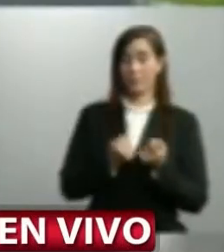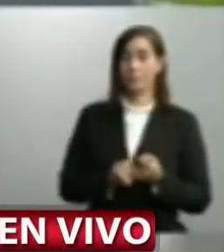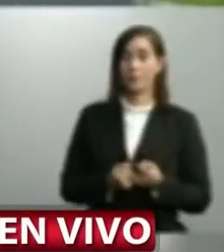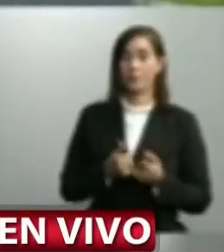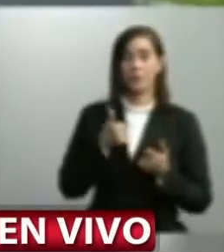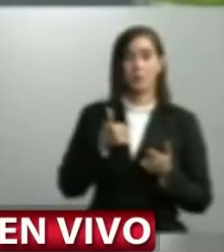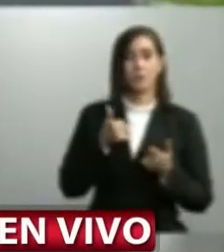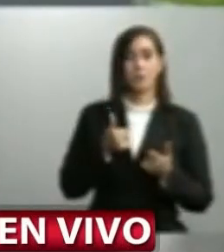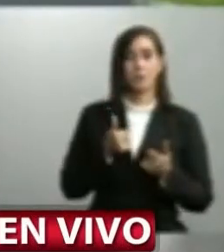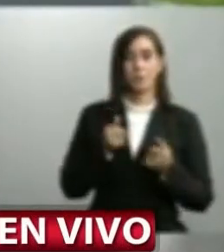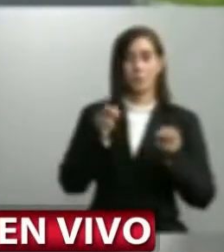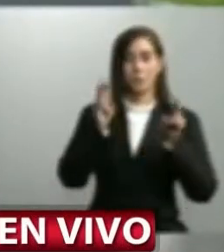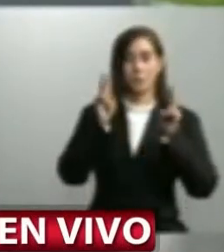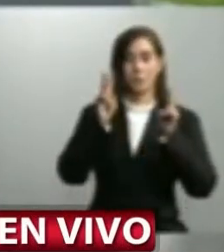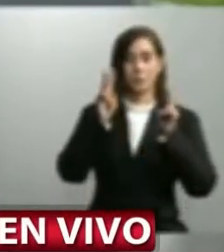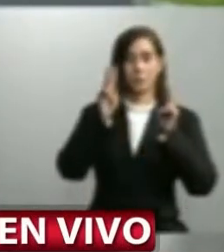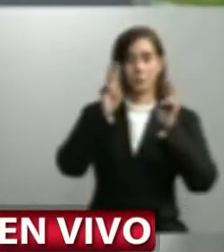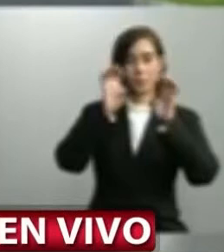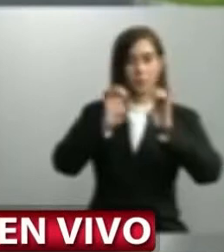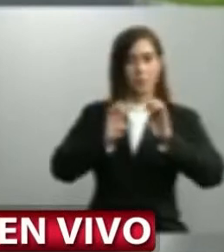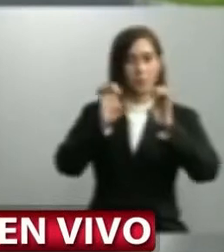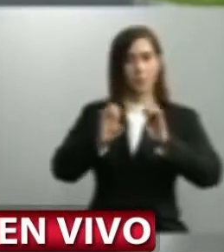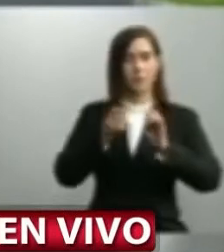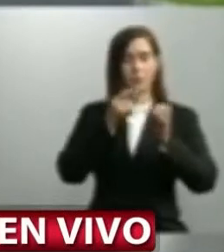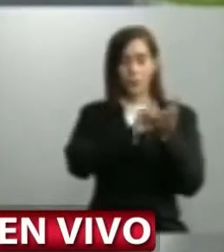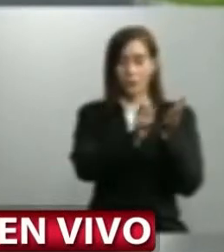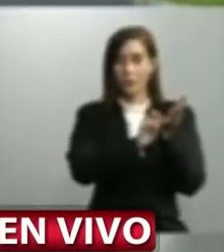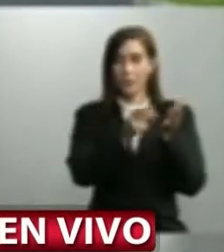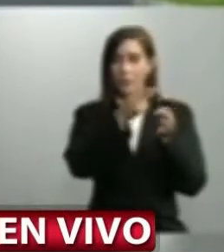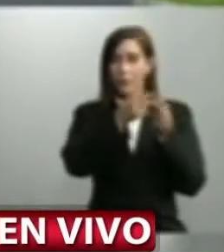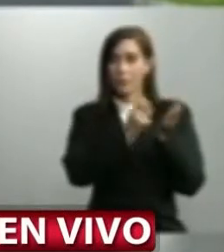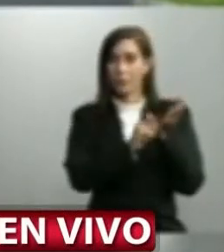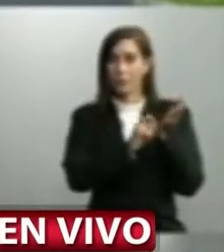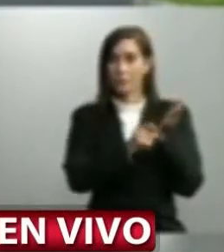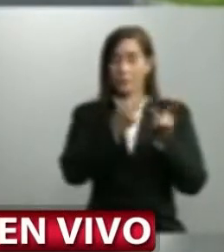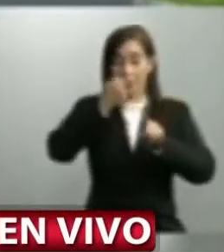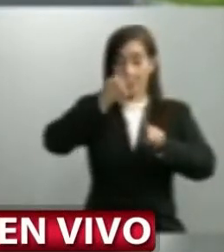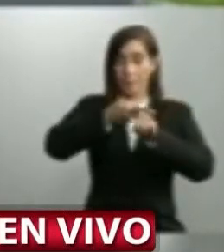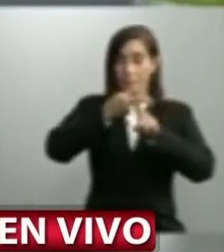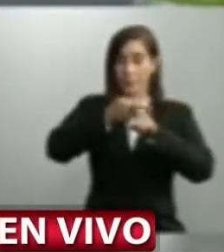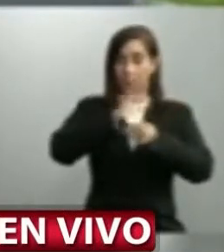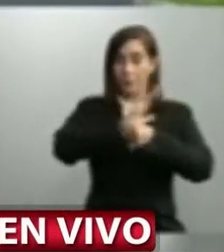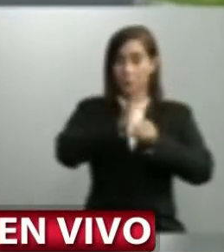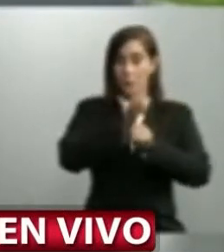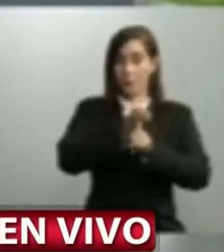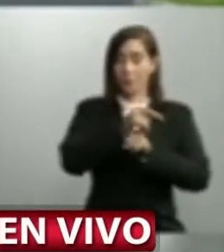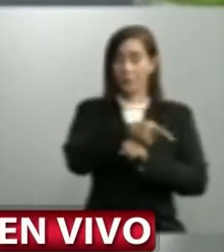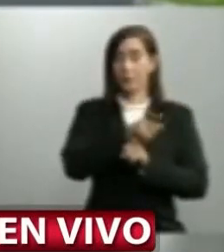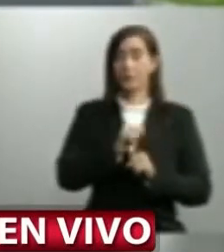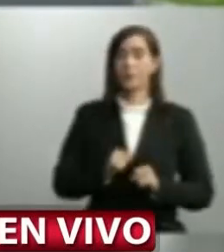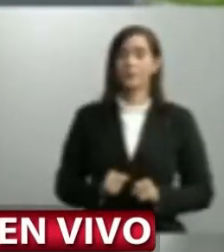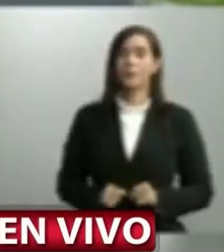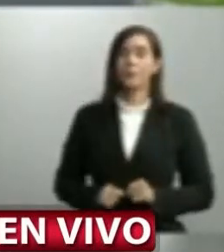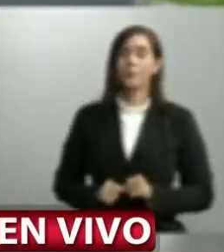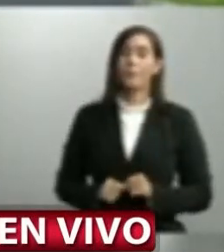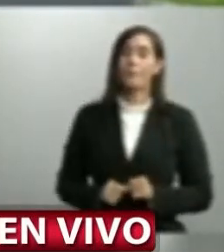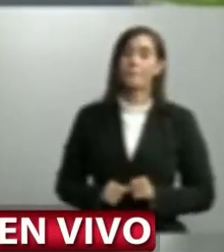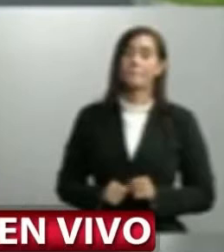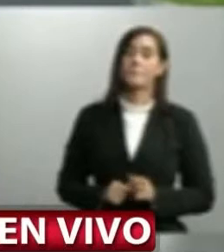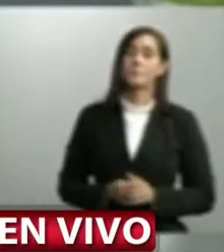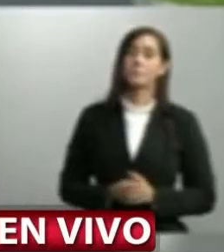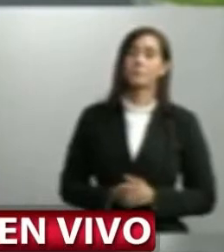Muy bien, pero el diagnóstico que establece, ¿qué dice? Dice positivo al coronavirus.